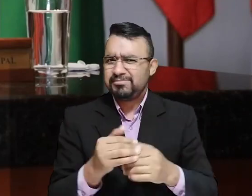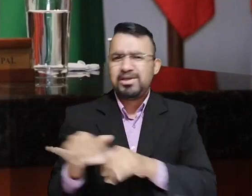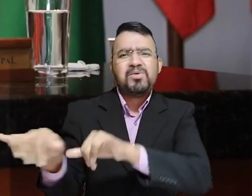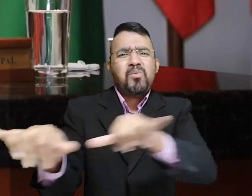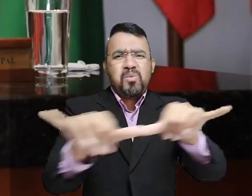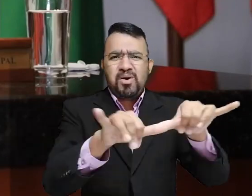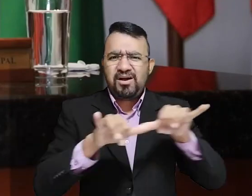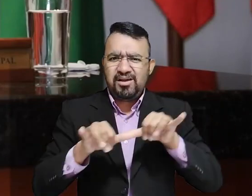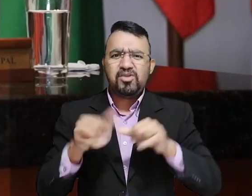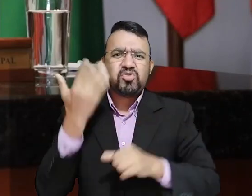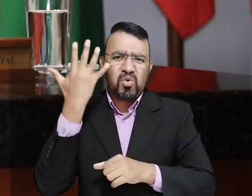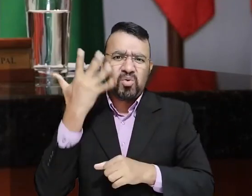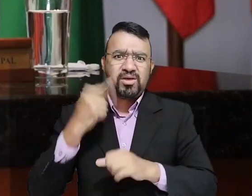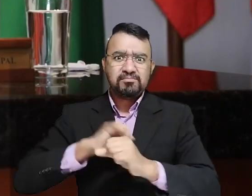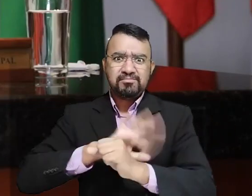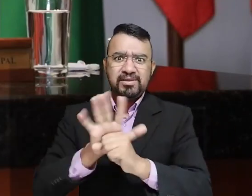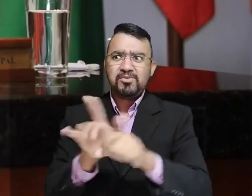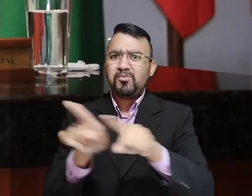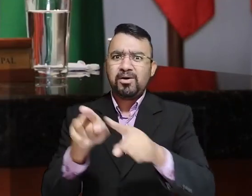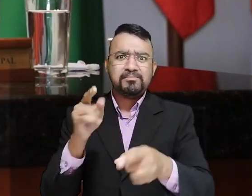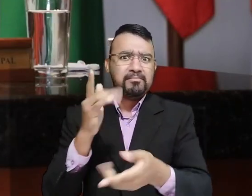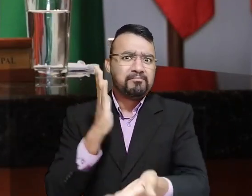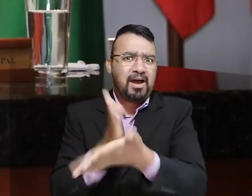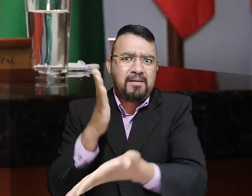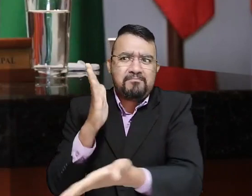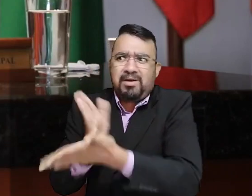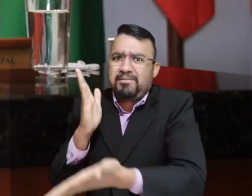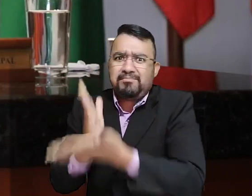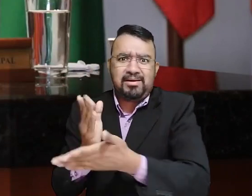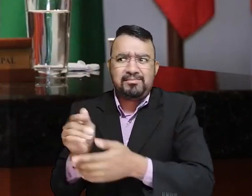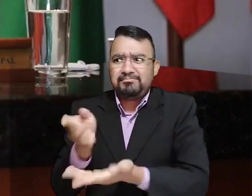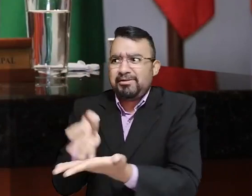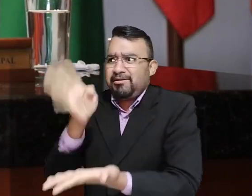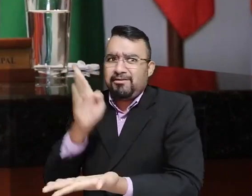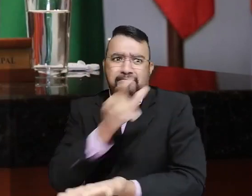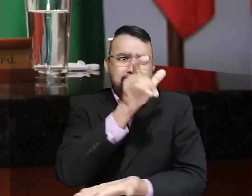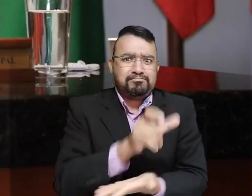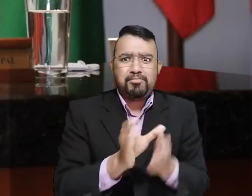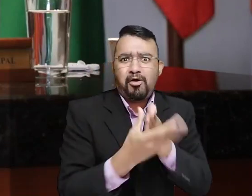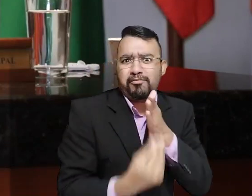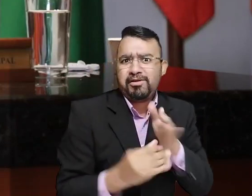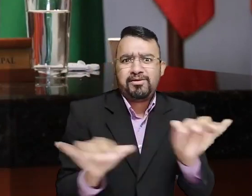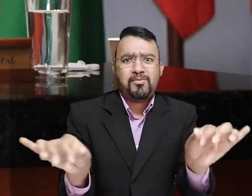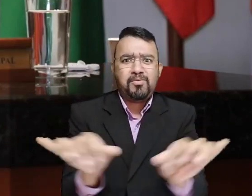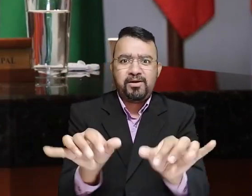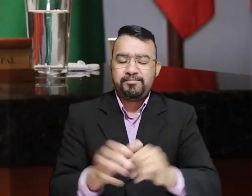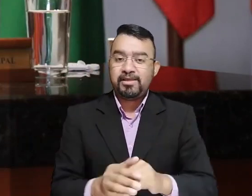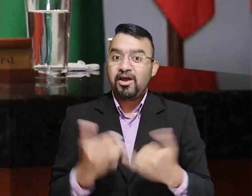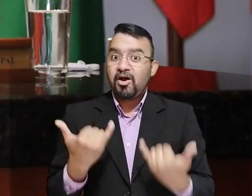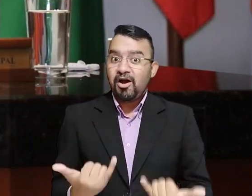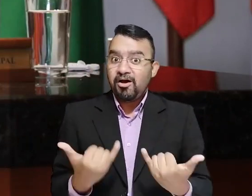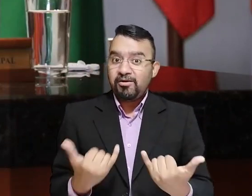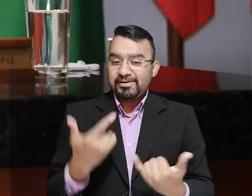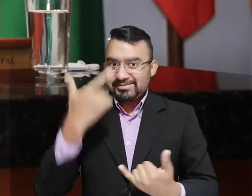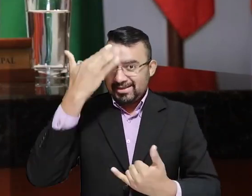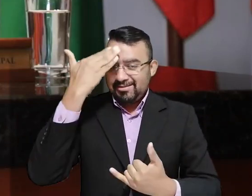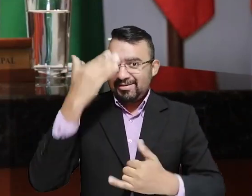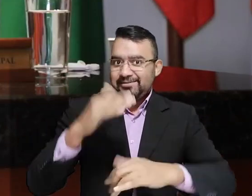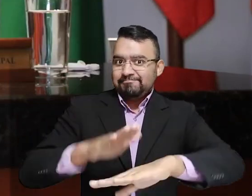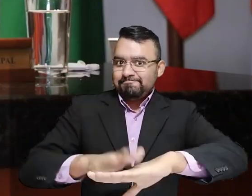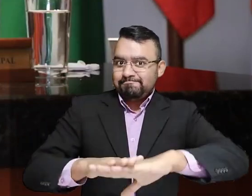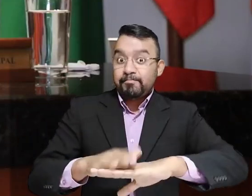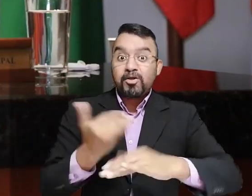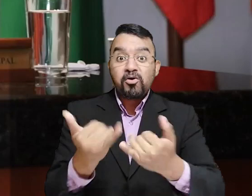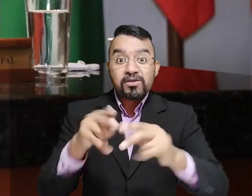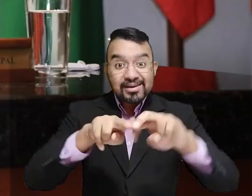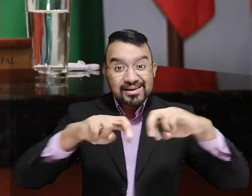si en zona rural urbana, y sigue cobrando vidas. Por eso desde Envigado, hoy, que sé que se van a analizar